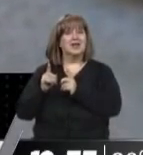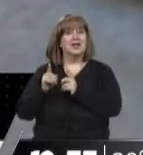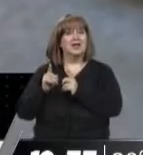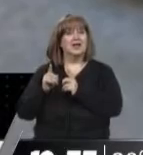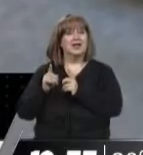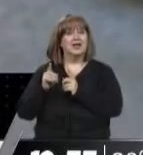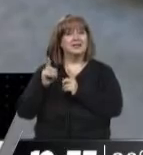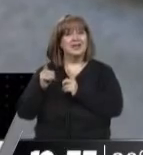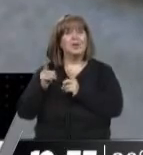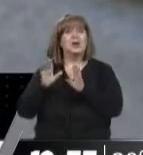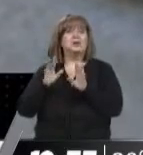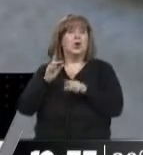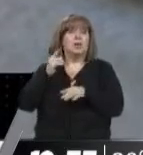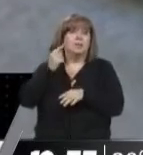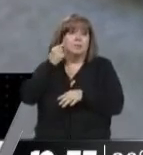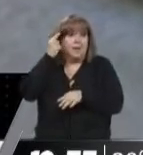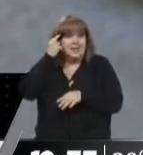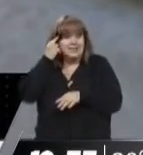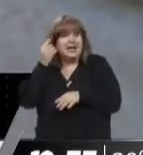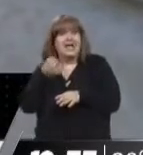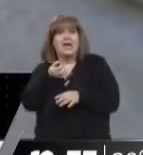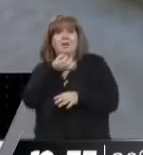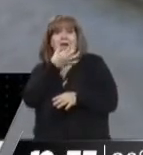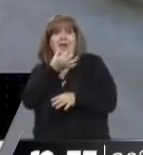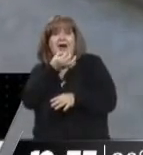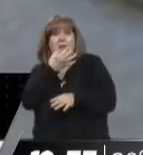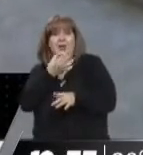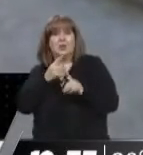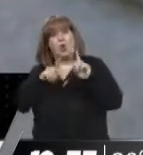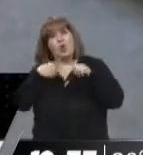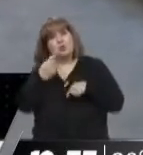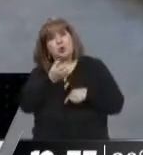de medicamentos en el medio de todo esto,